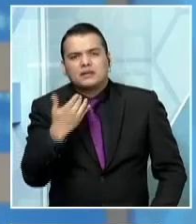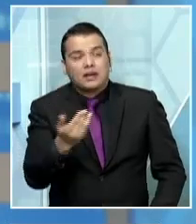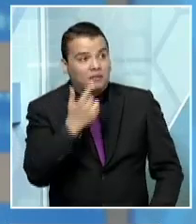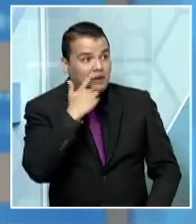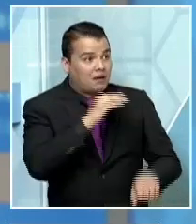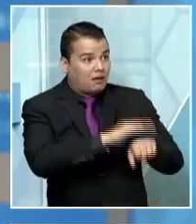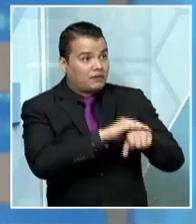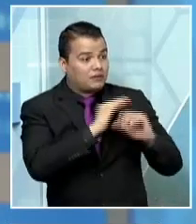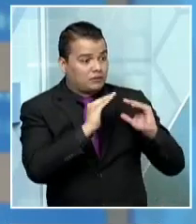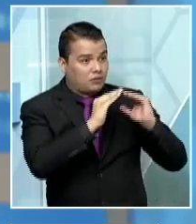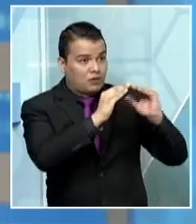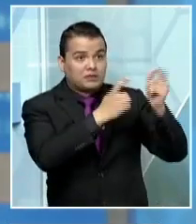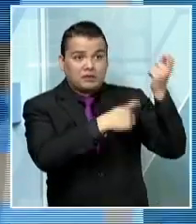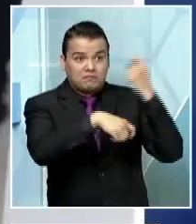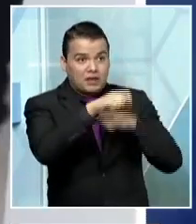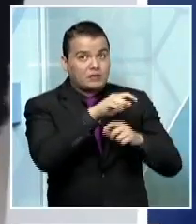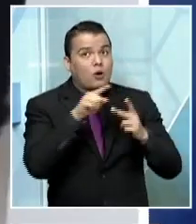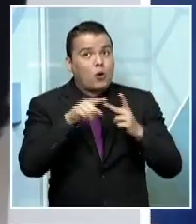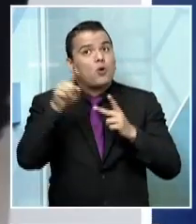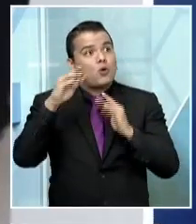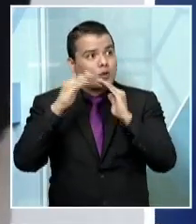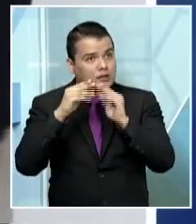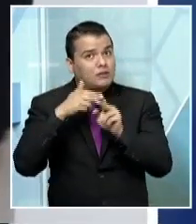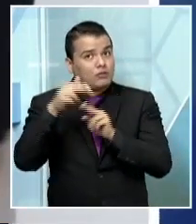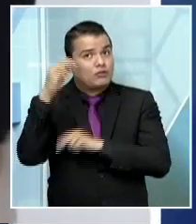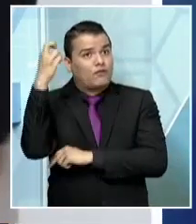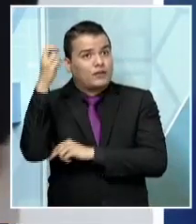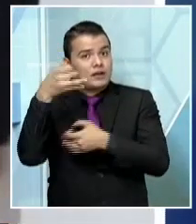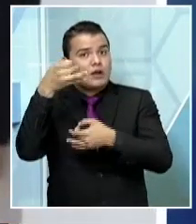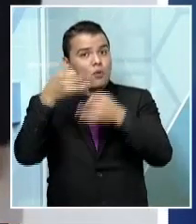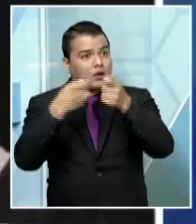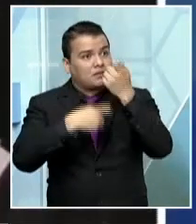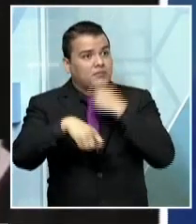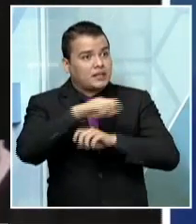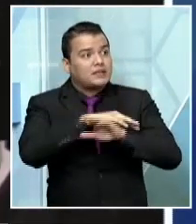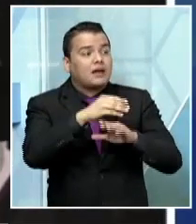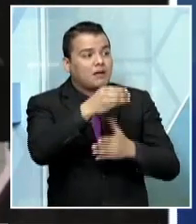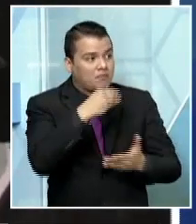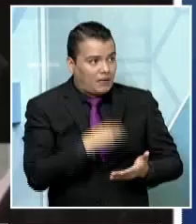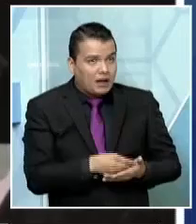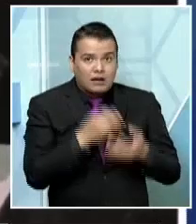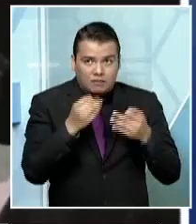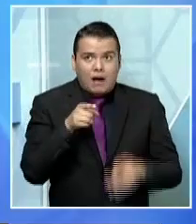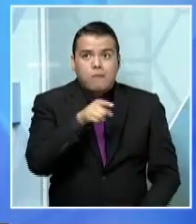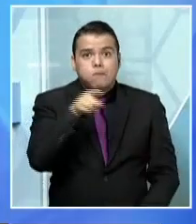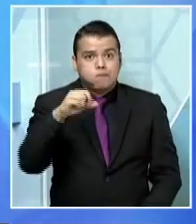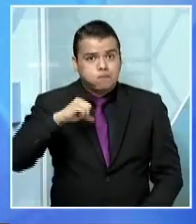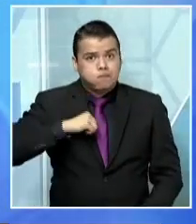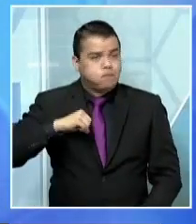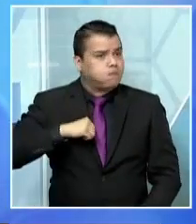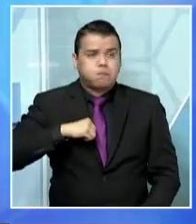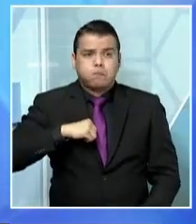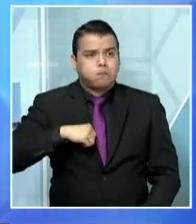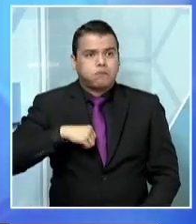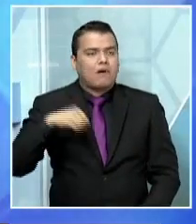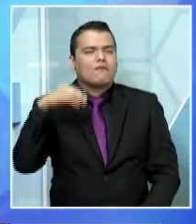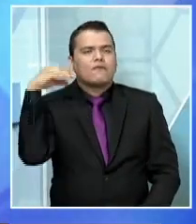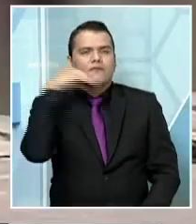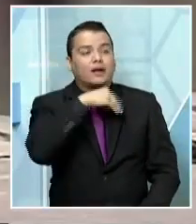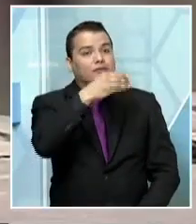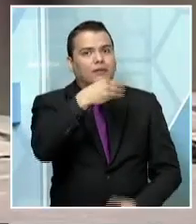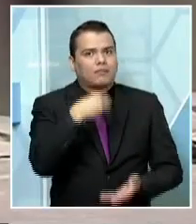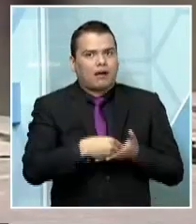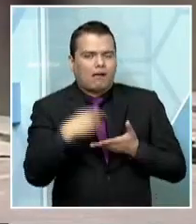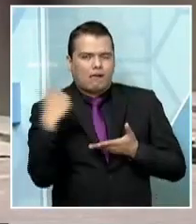embargos en juzgados de Cali. Por lo menos 32 personas fueron estafadas por esta banda, que montó una inmobiliaria